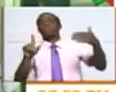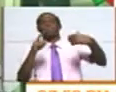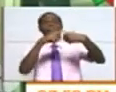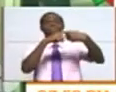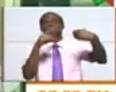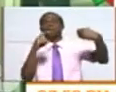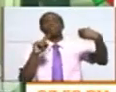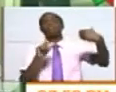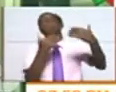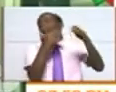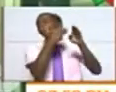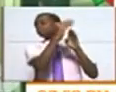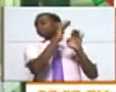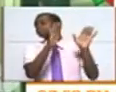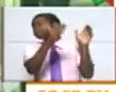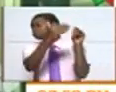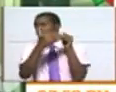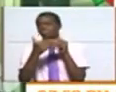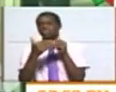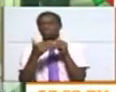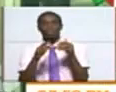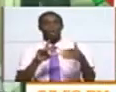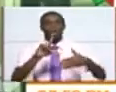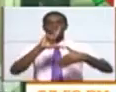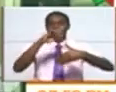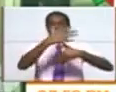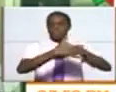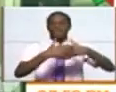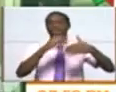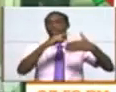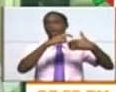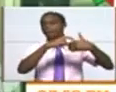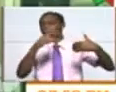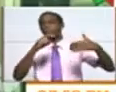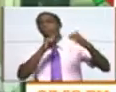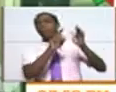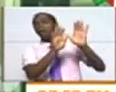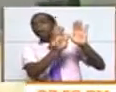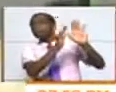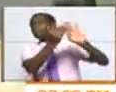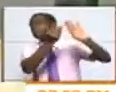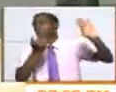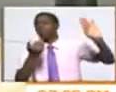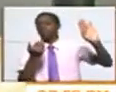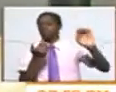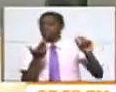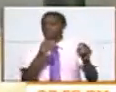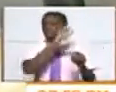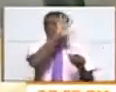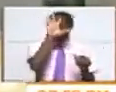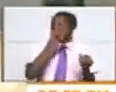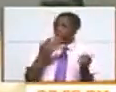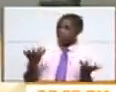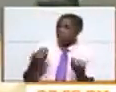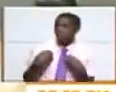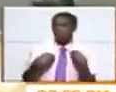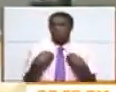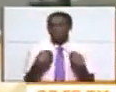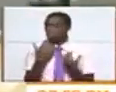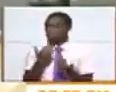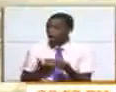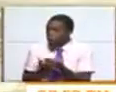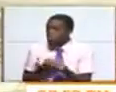aislarse de la región latinoamericana cuando todo el mundo está preocupado y ofreciendo el apoyo? El